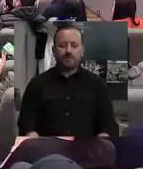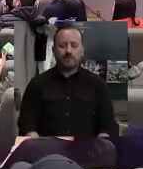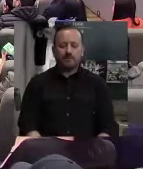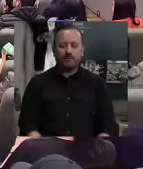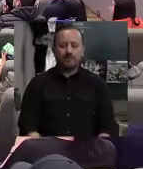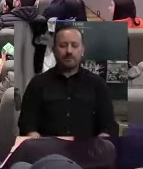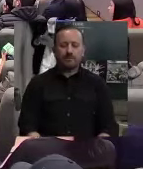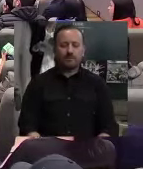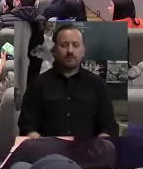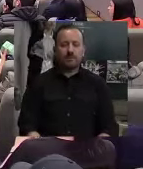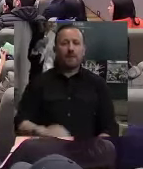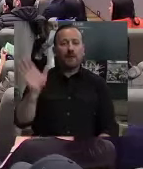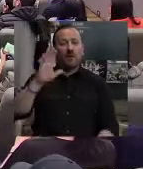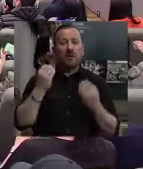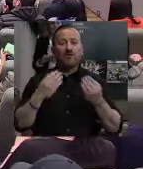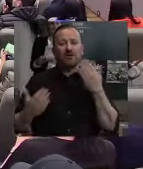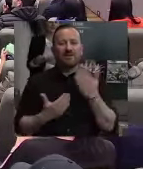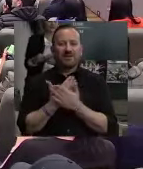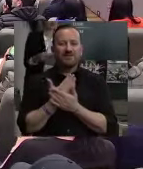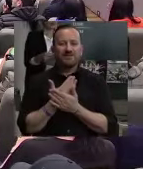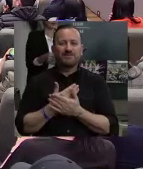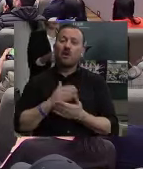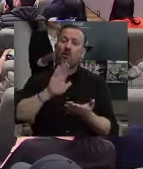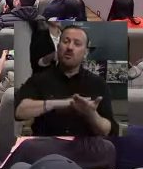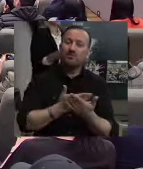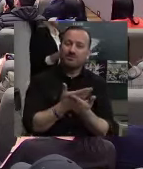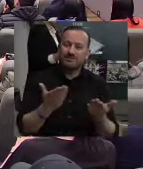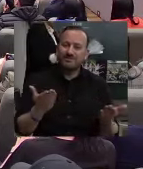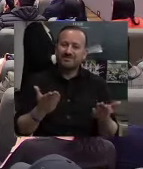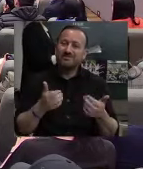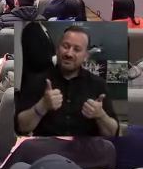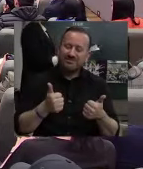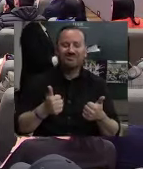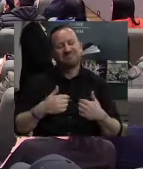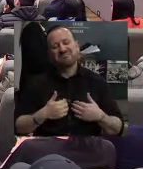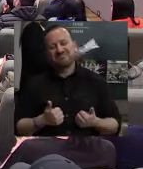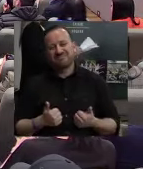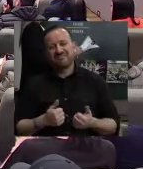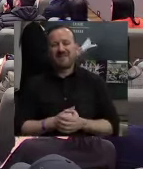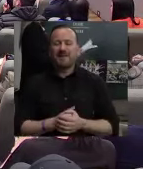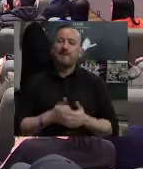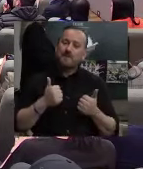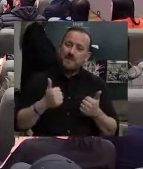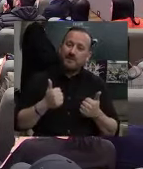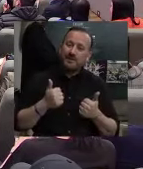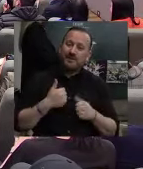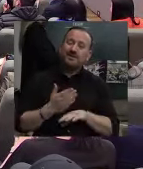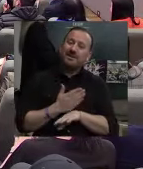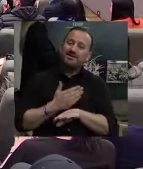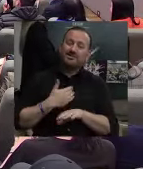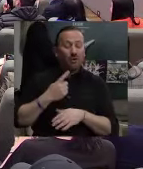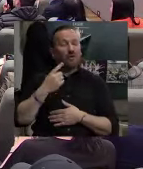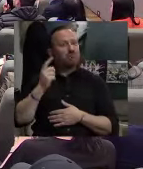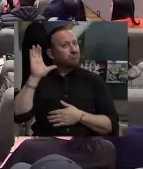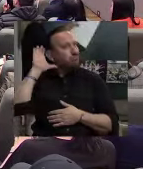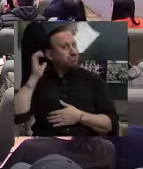bienvenida Hola Muy buenos días Cómo están bien me adelanté Ho escuché mi nombre